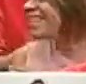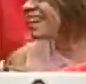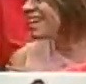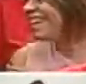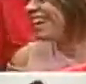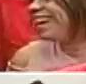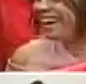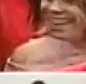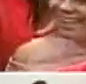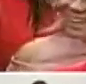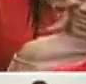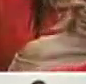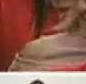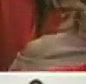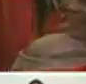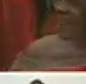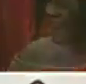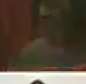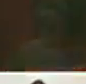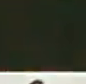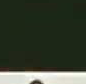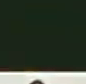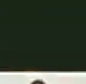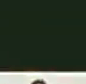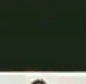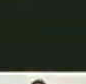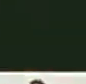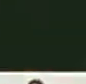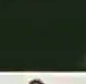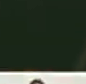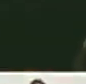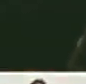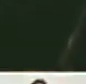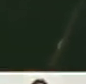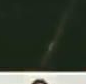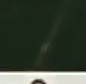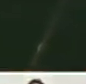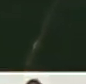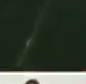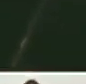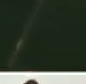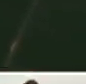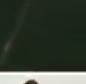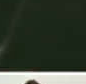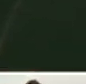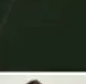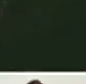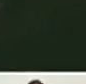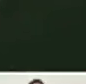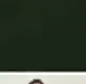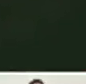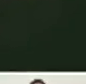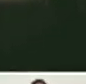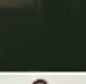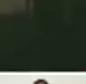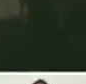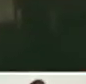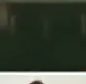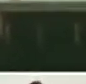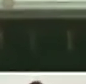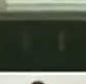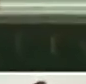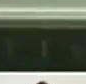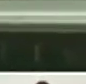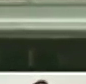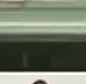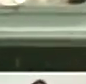Tenemos las topas para abrir los túneles. Sabemos establecer las vías. Tenemos el hierro, el acero, el